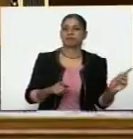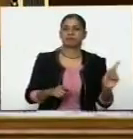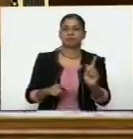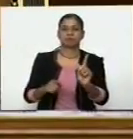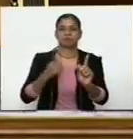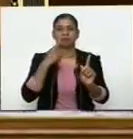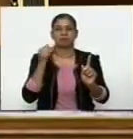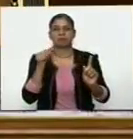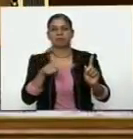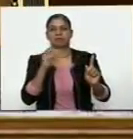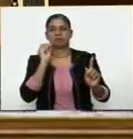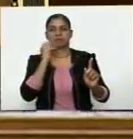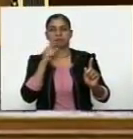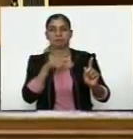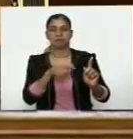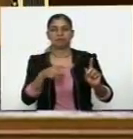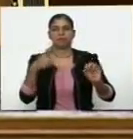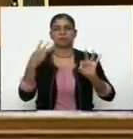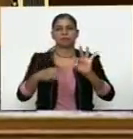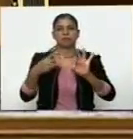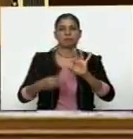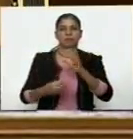Ricardo Sánchez, bueno, el Petro